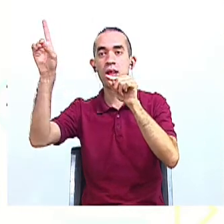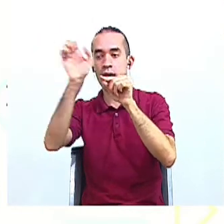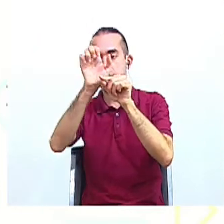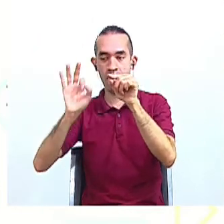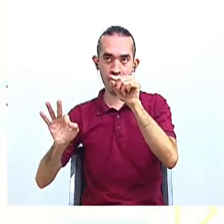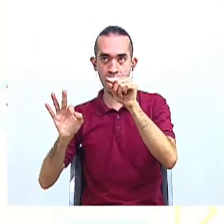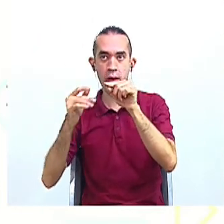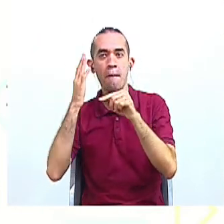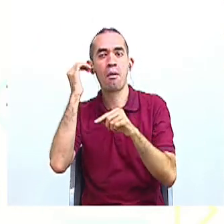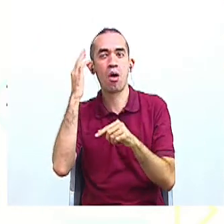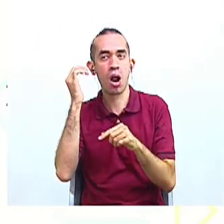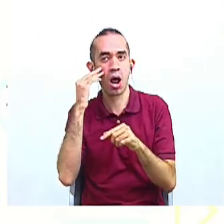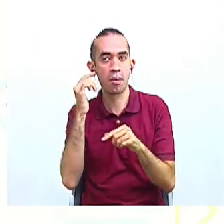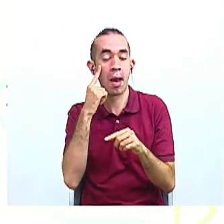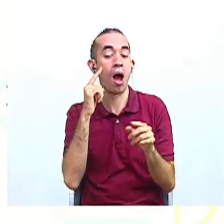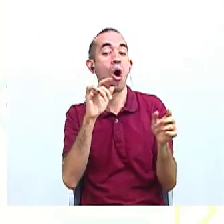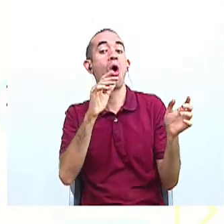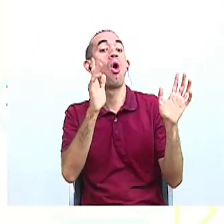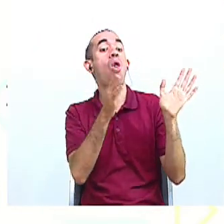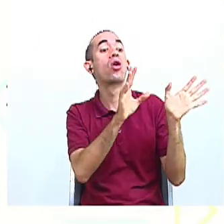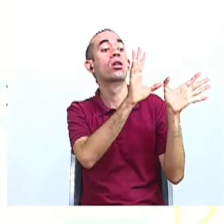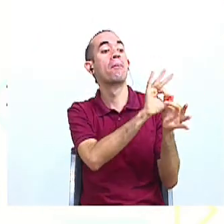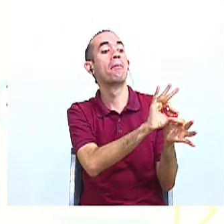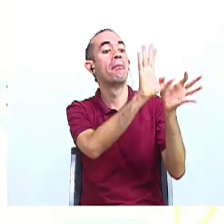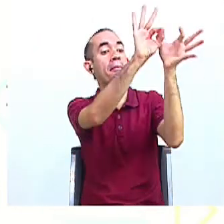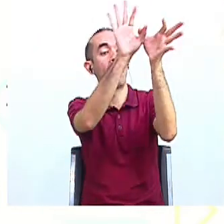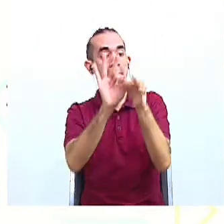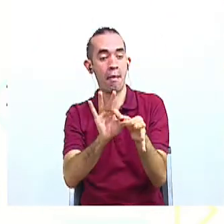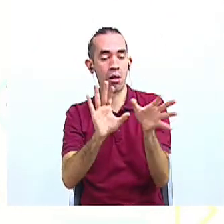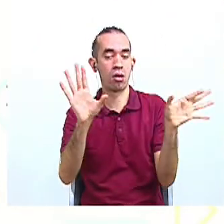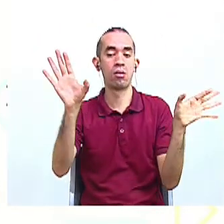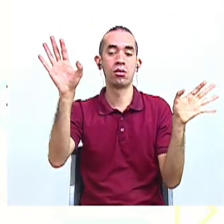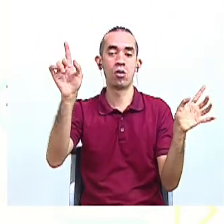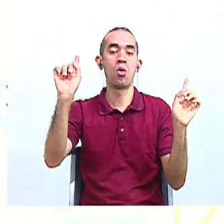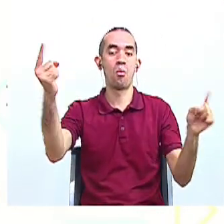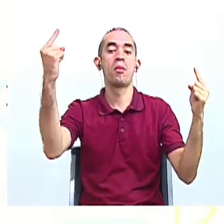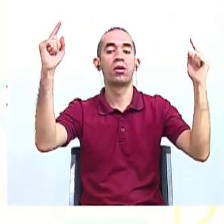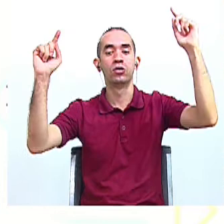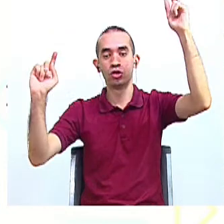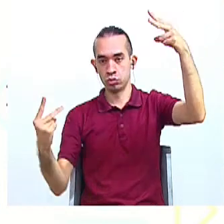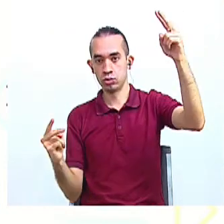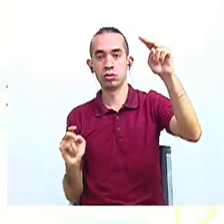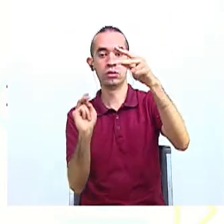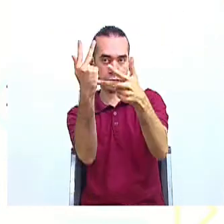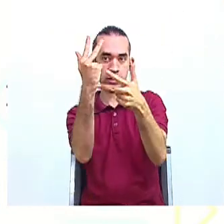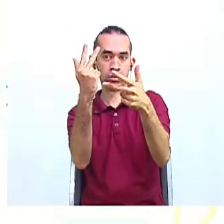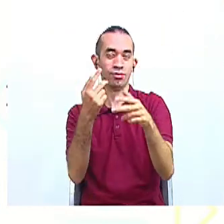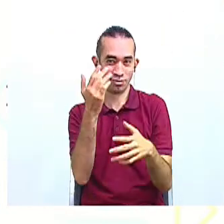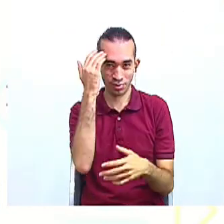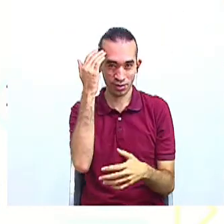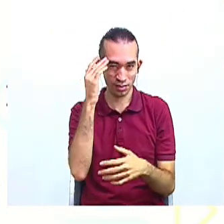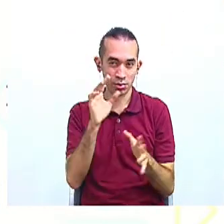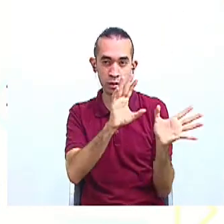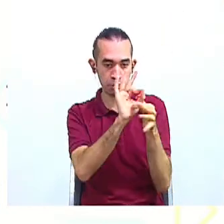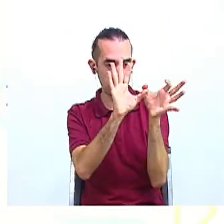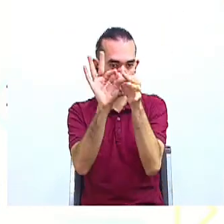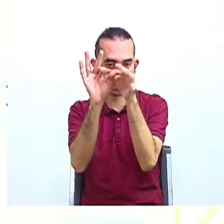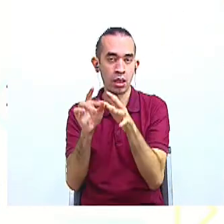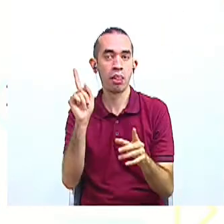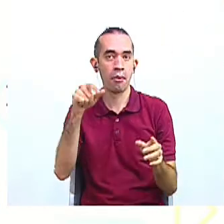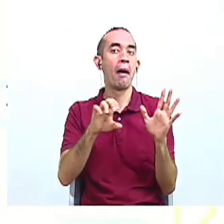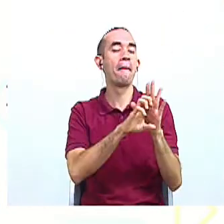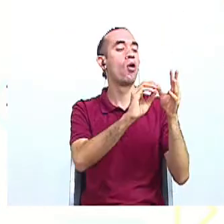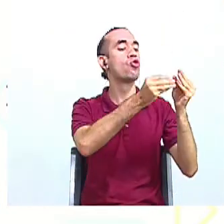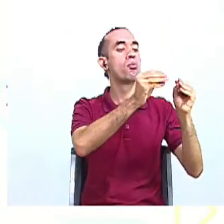el orden con respecto a las medidas de los ángulos, ¿verdad? Que es muy importante. A la hora en que indicamos que son